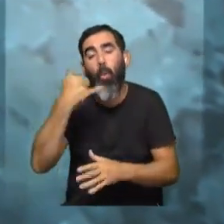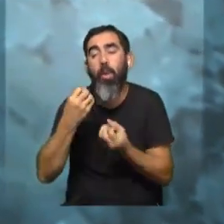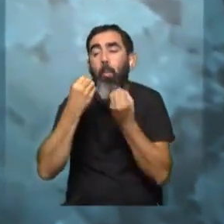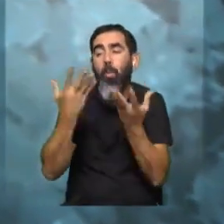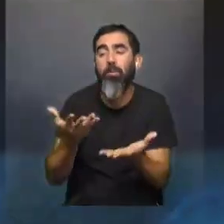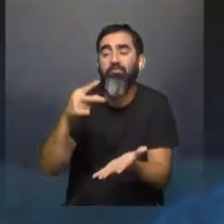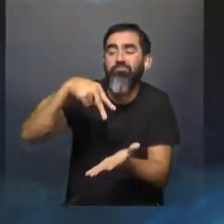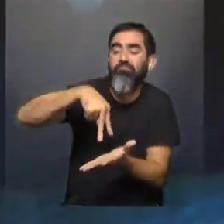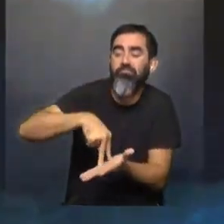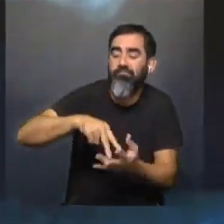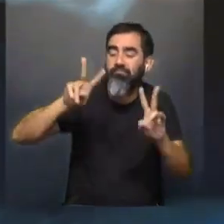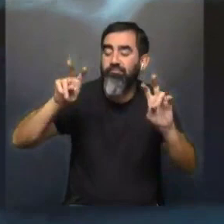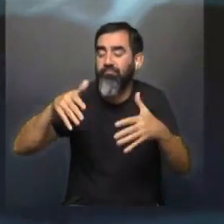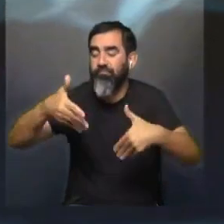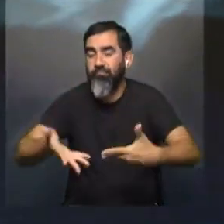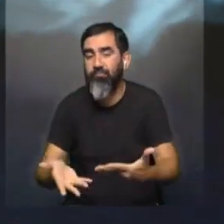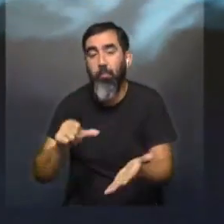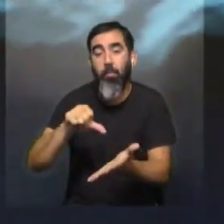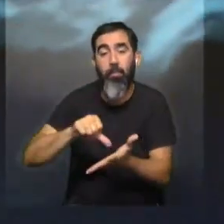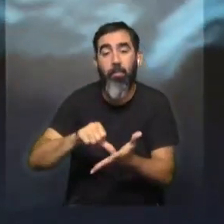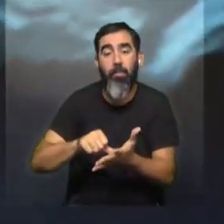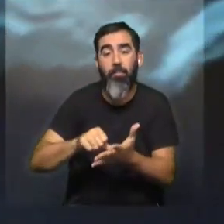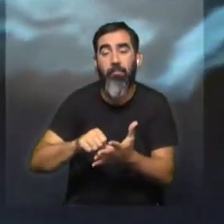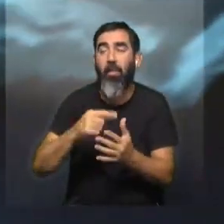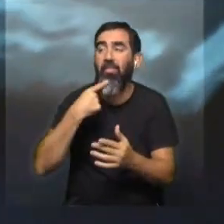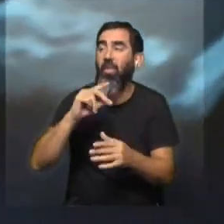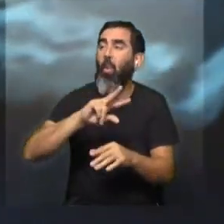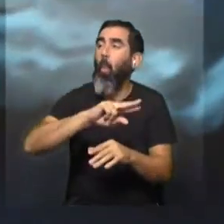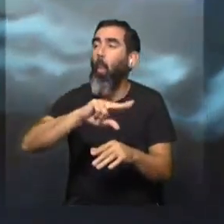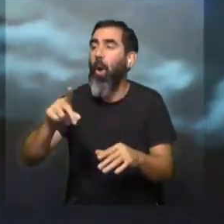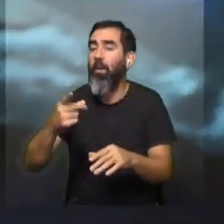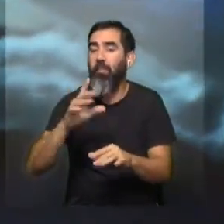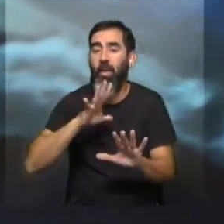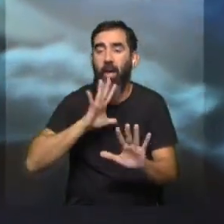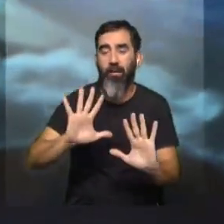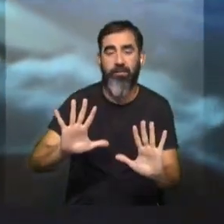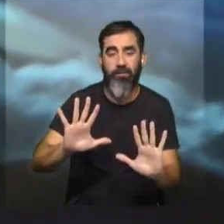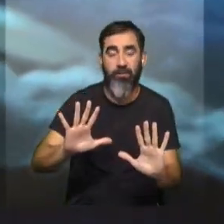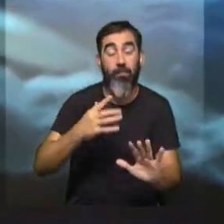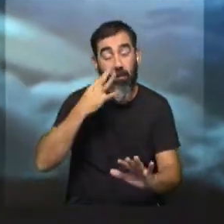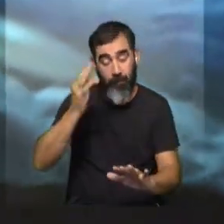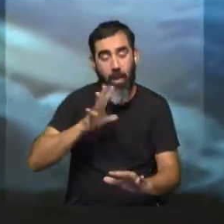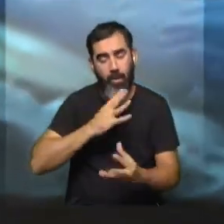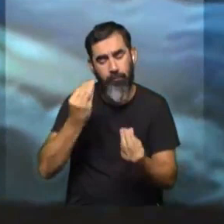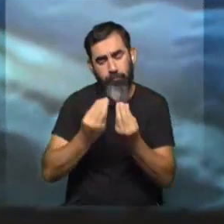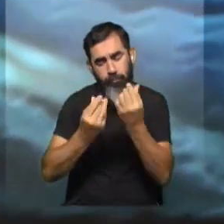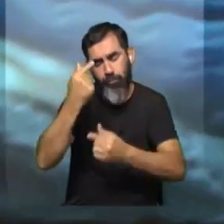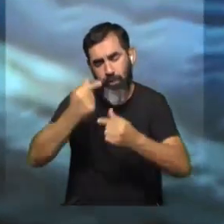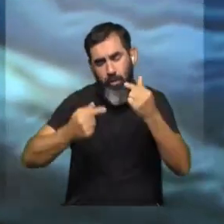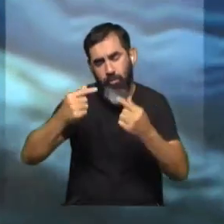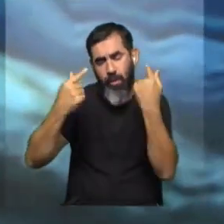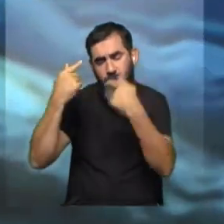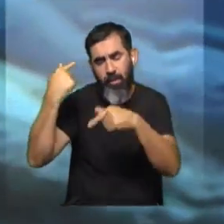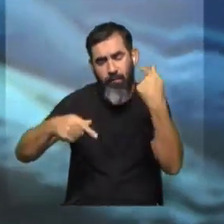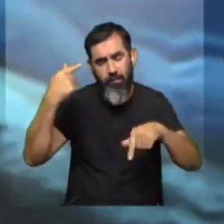estamos parados en algo que para nosotros es un país bastante monocromático si nos quedamos con conceptos viejos y que en realidad está lleno de